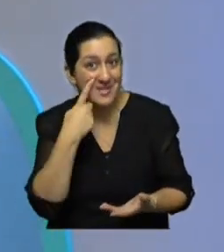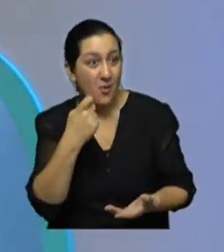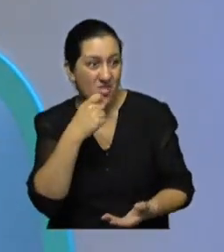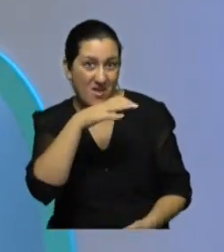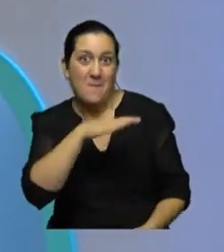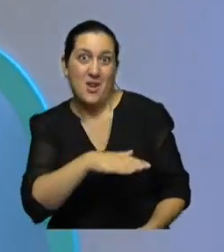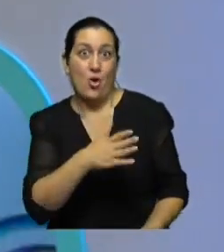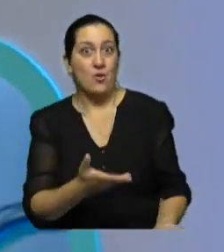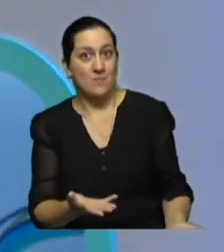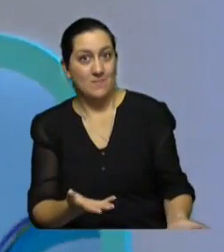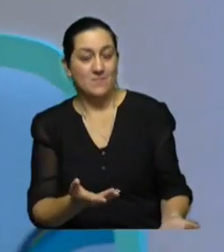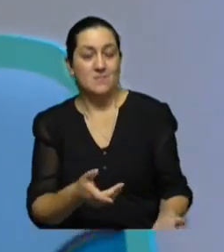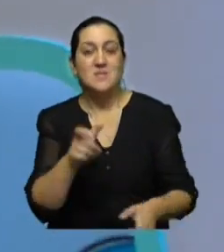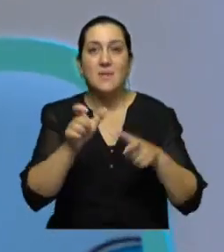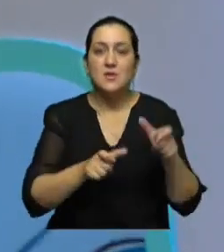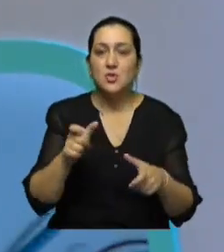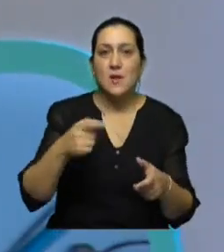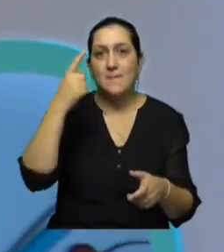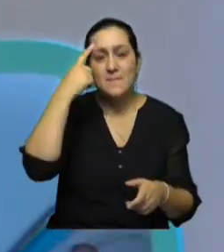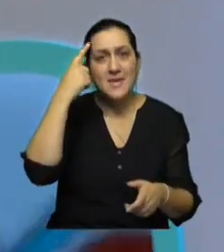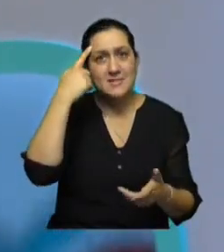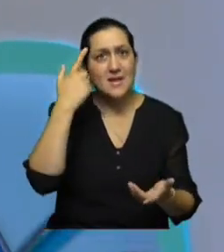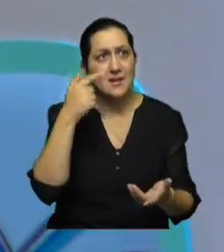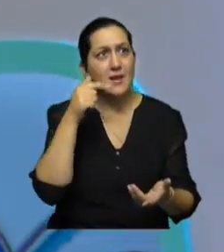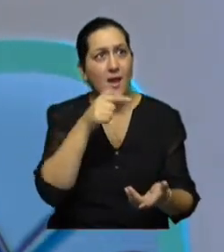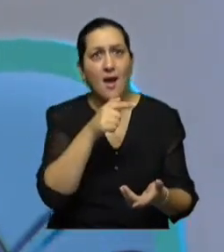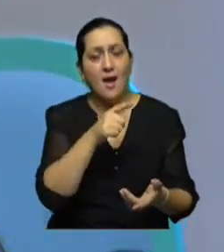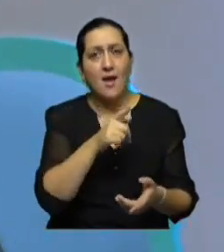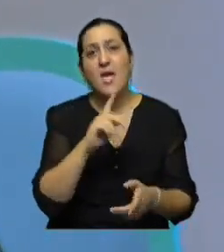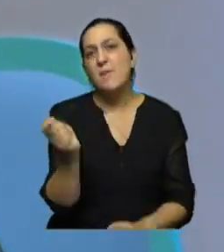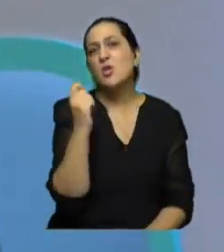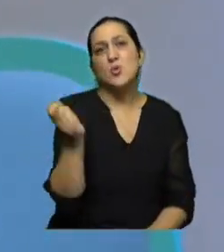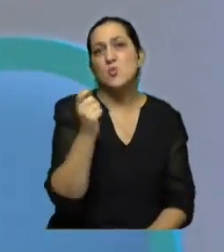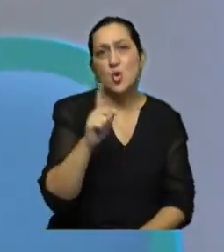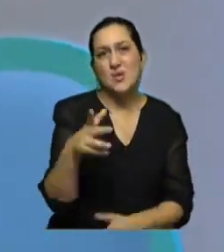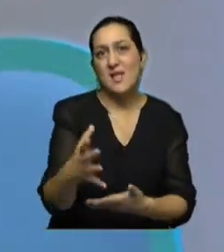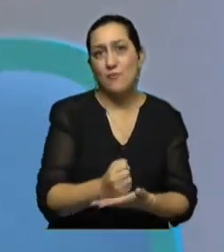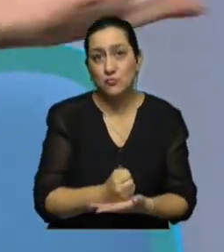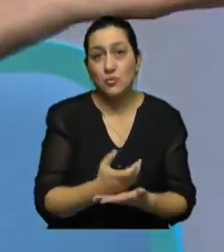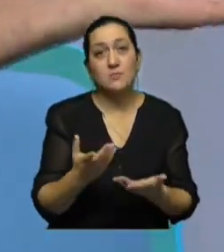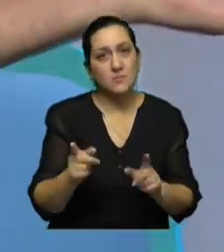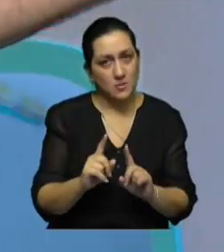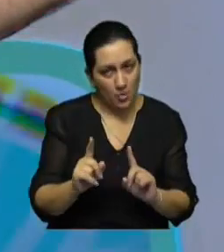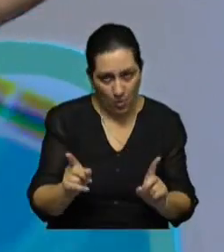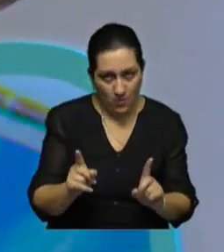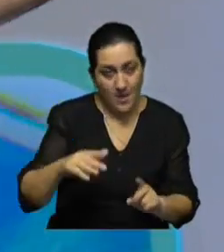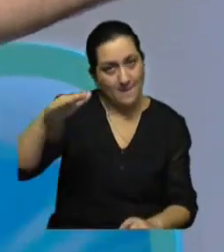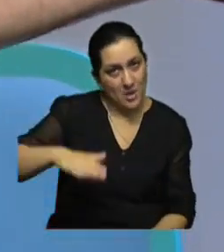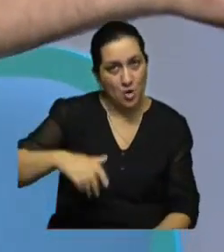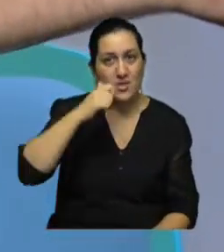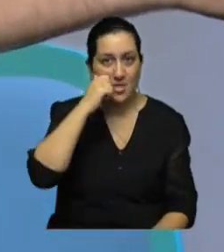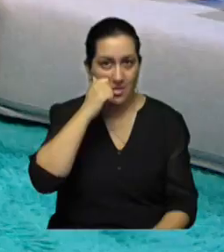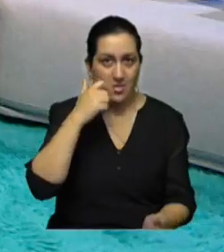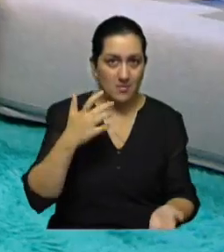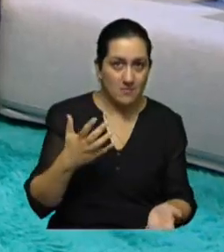gente tiene esos conceptos y son los que están legislando, a mí me asusta. Porque además con toda en las